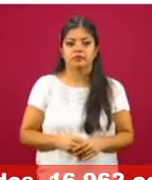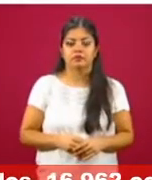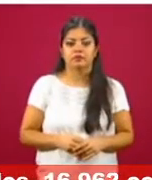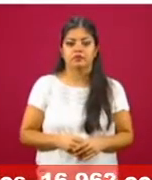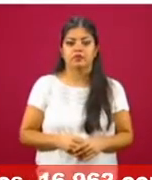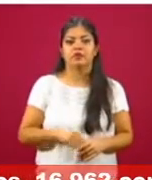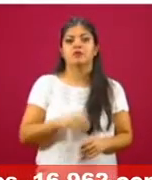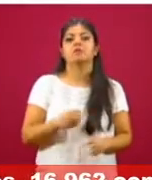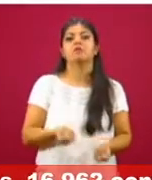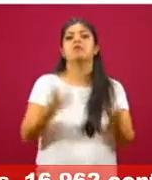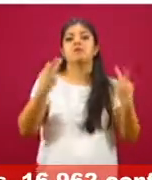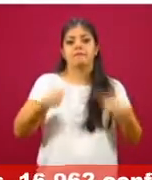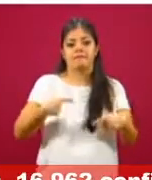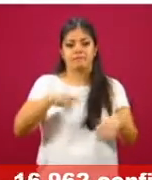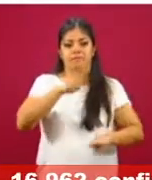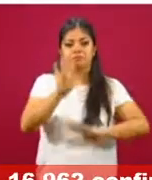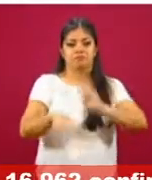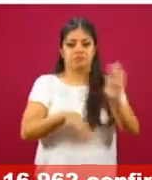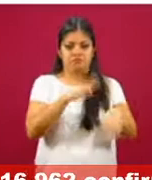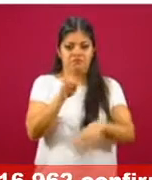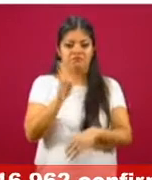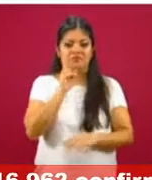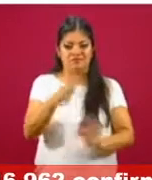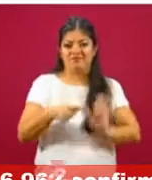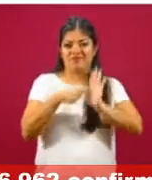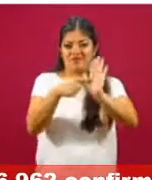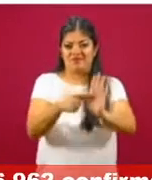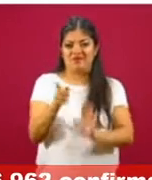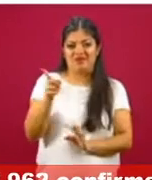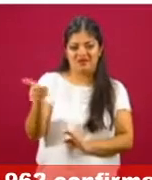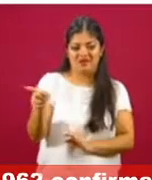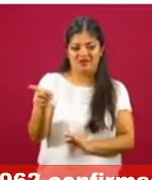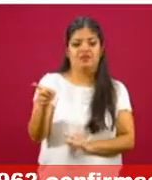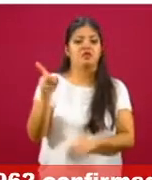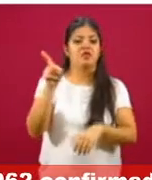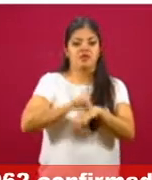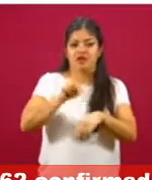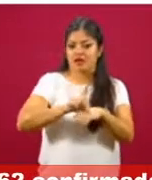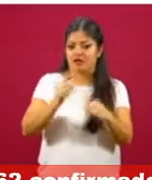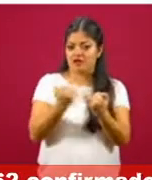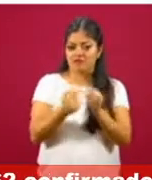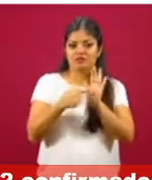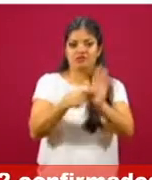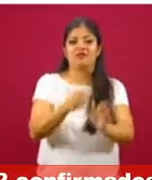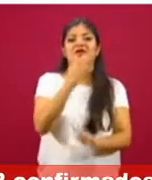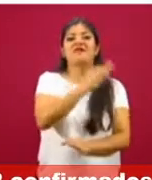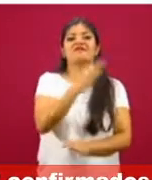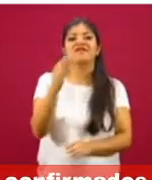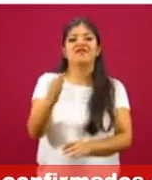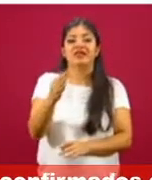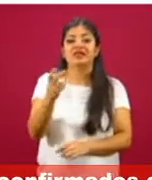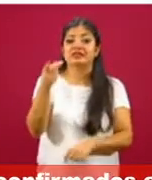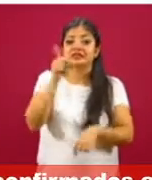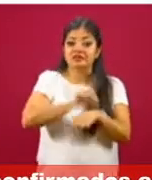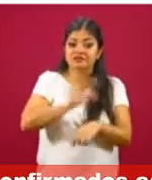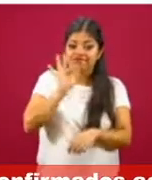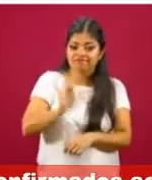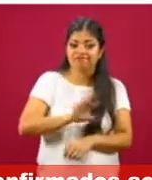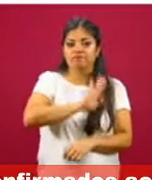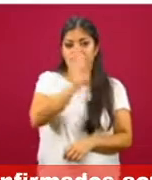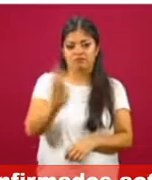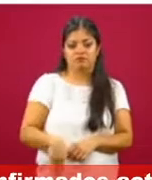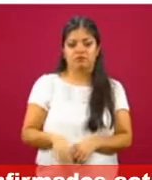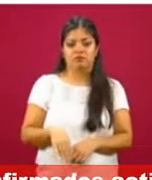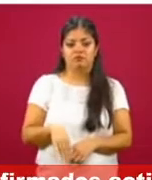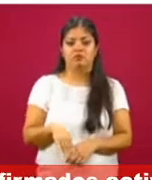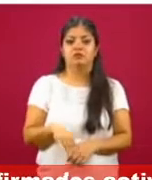La mortalidad se muestra aquí, como lo hemos hecho todos los días, por fecha de ocurrencia y todavía